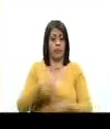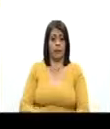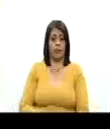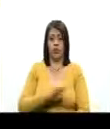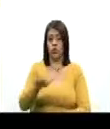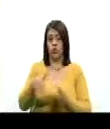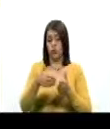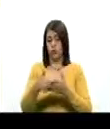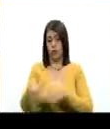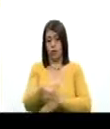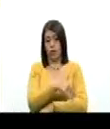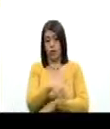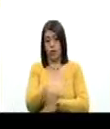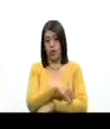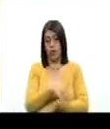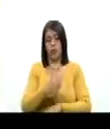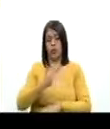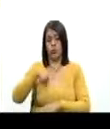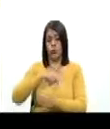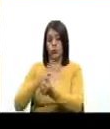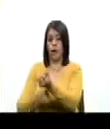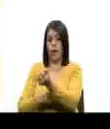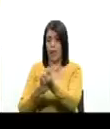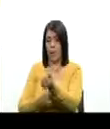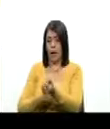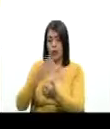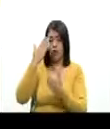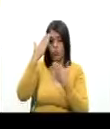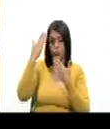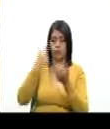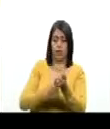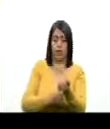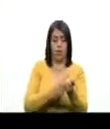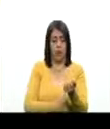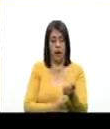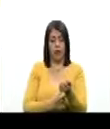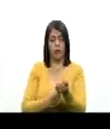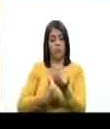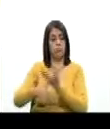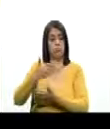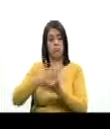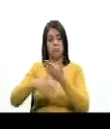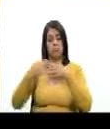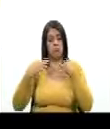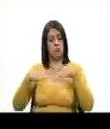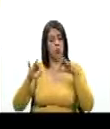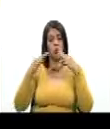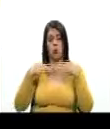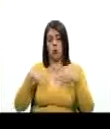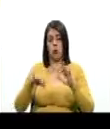Por todas las calles nos llamamos hermanos, hermanas, como una cosa natural de nuestro